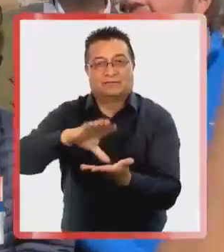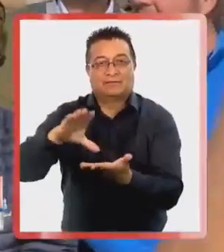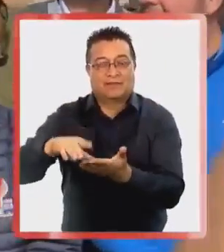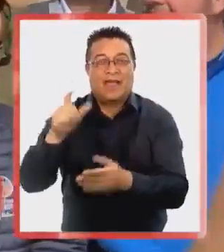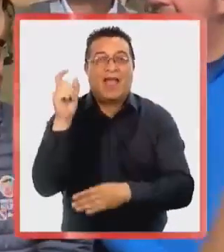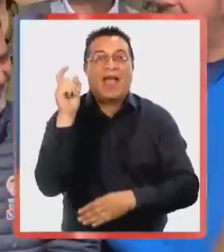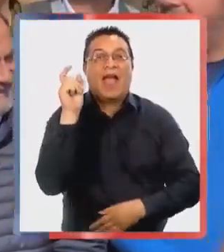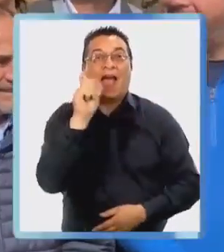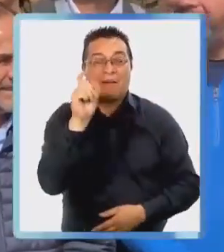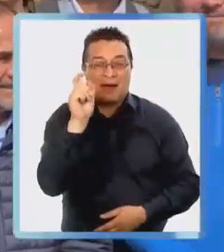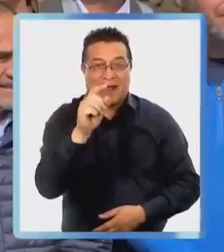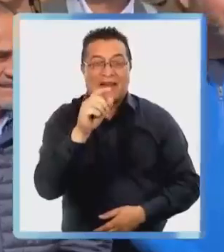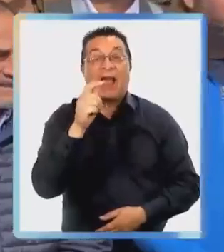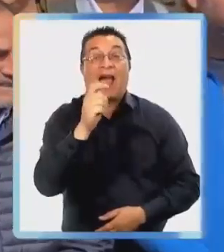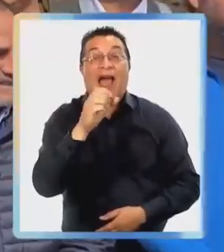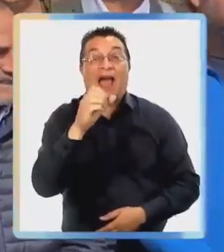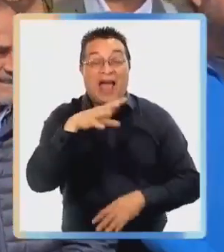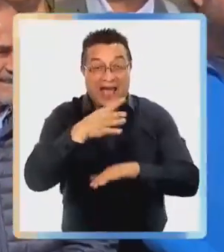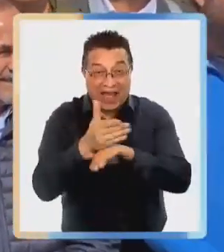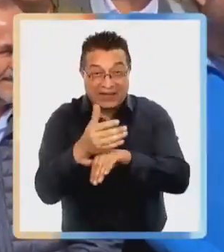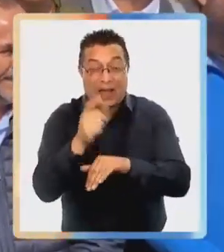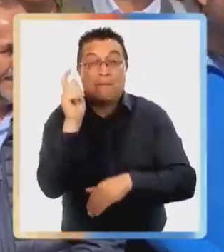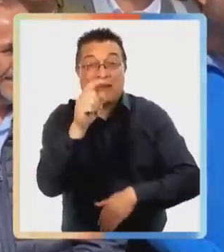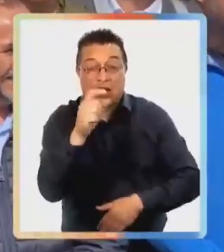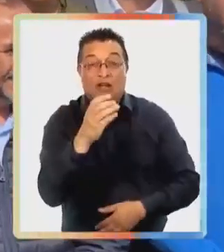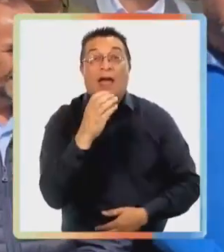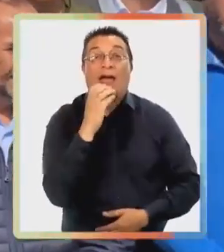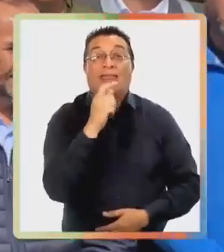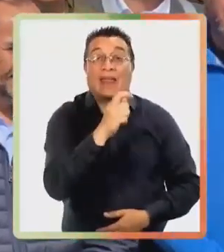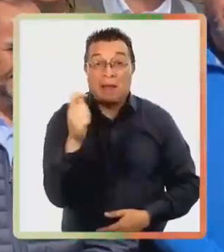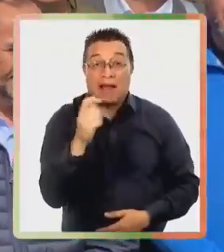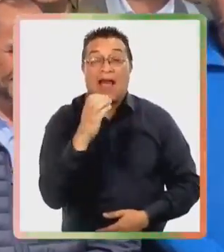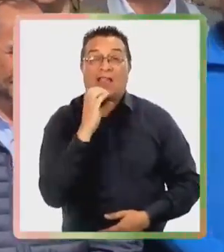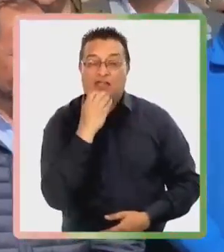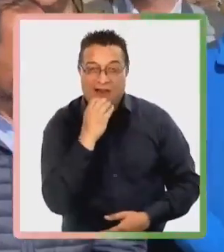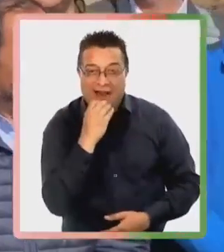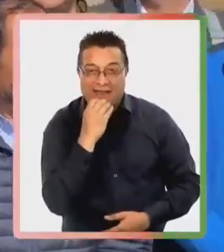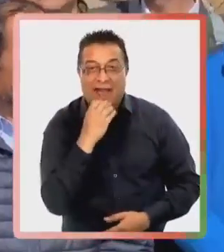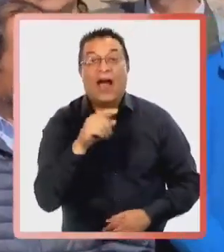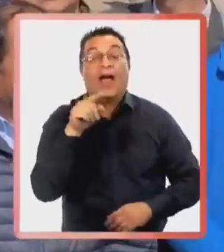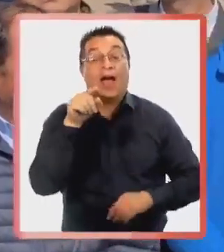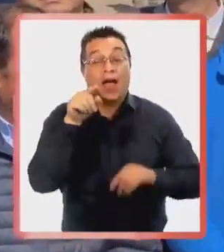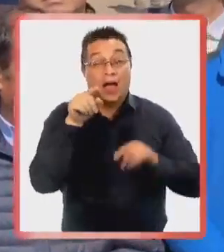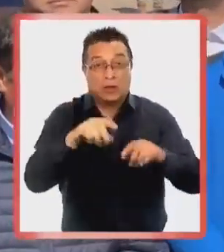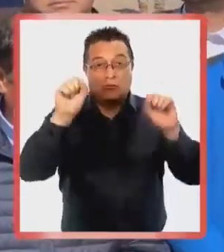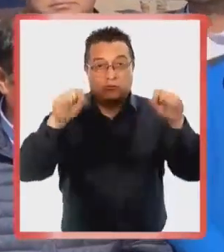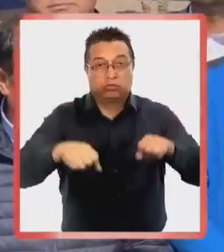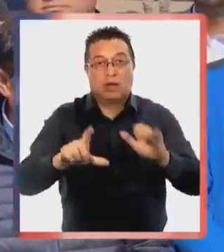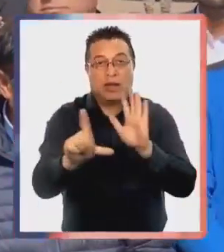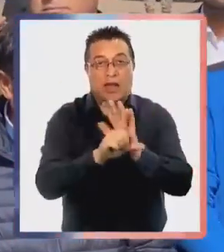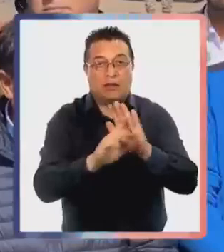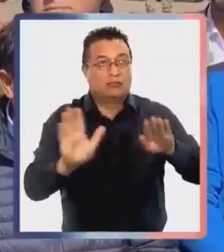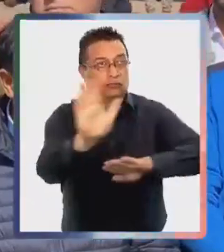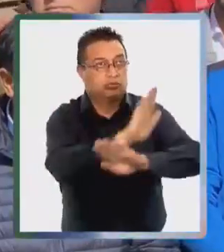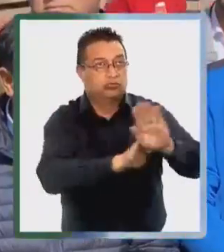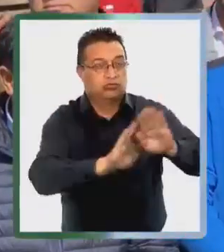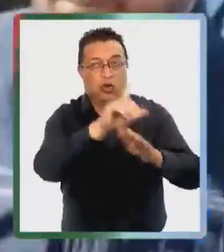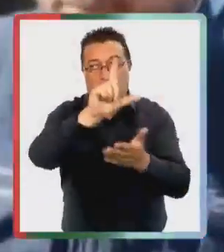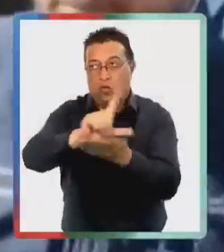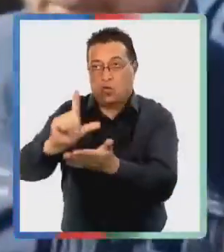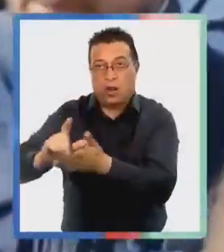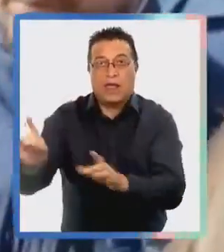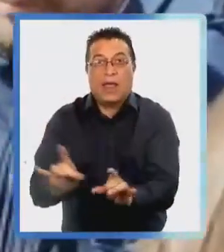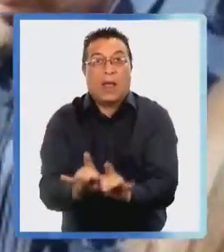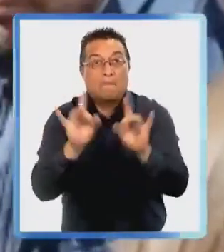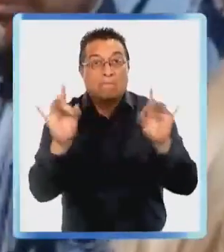Antofagasta. Iniciativa que surge tras la aprobación de la Ley de Protección de Infraestructura Crítica y que se extenderá por 90 días. En